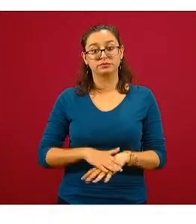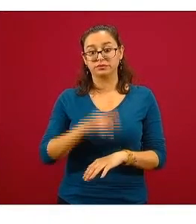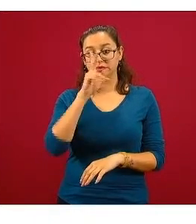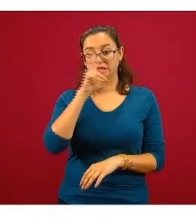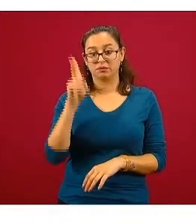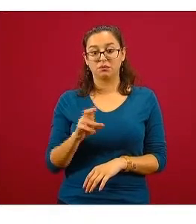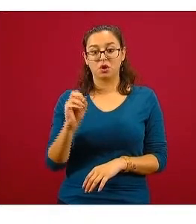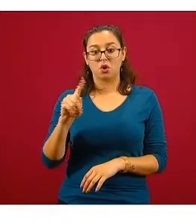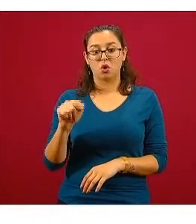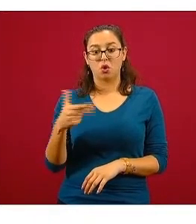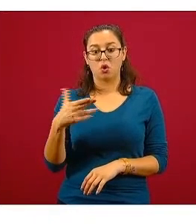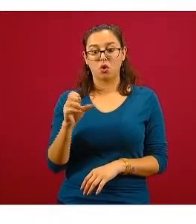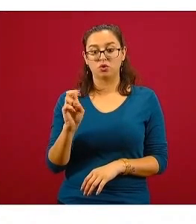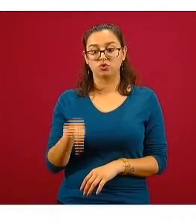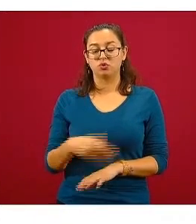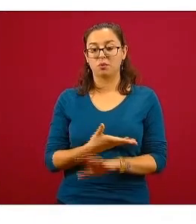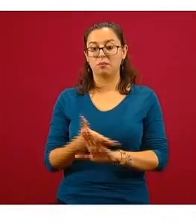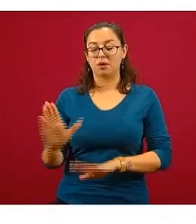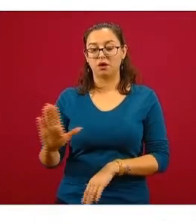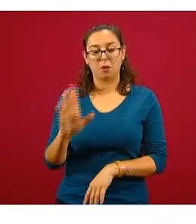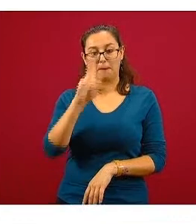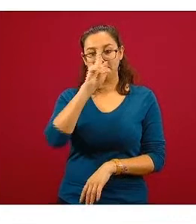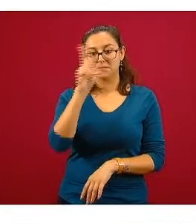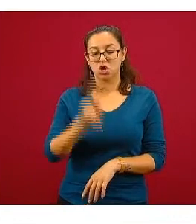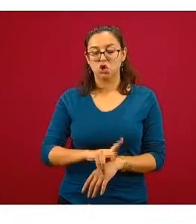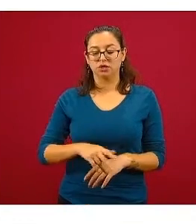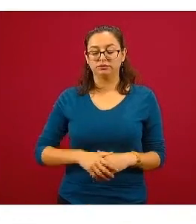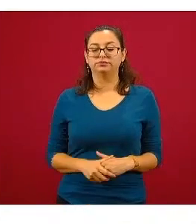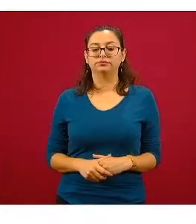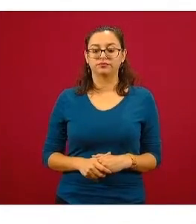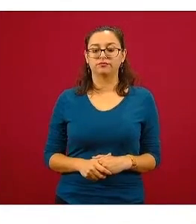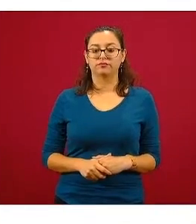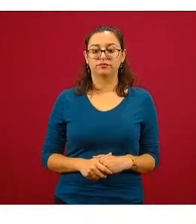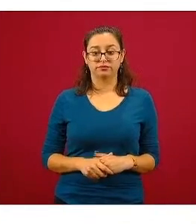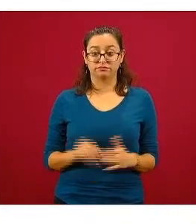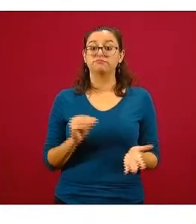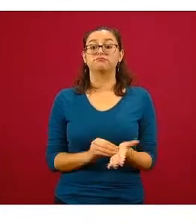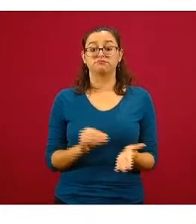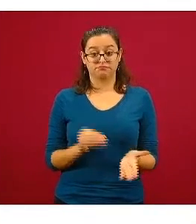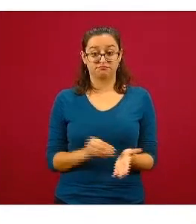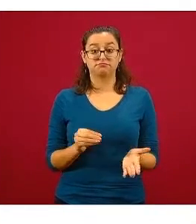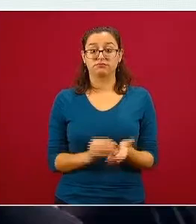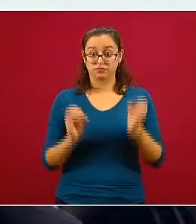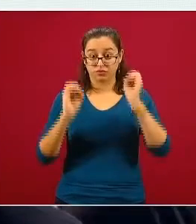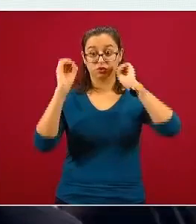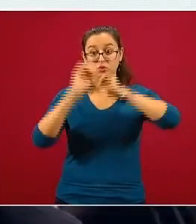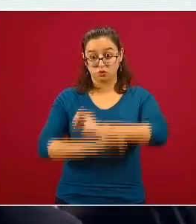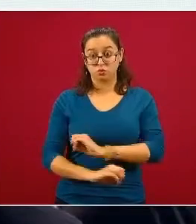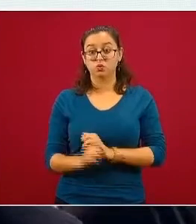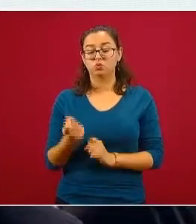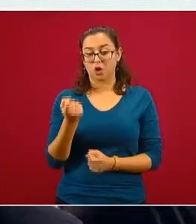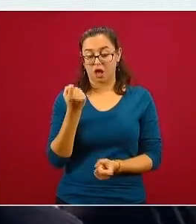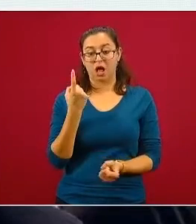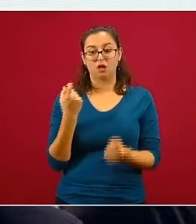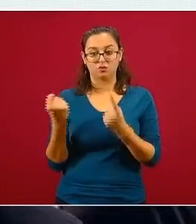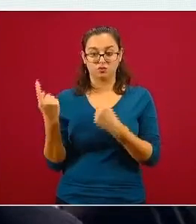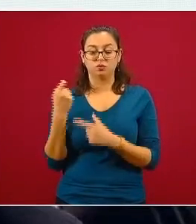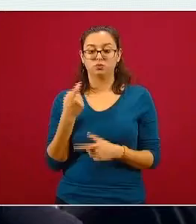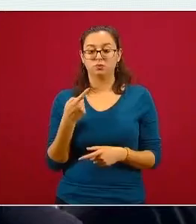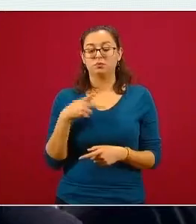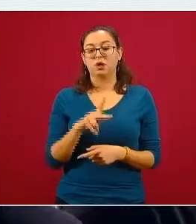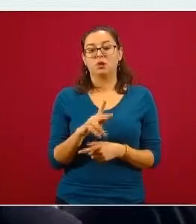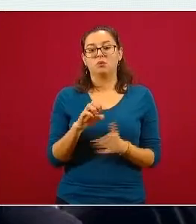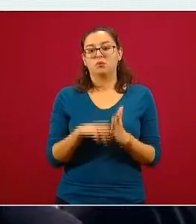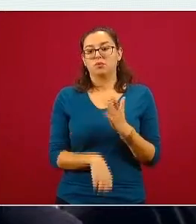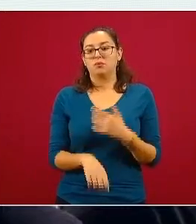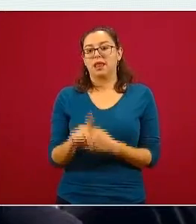mayor intensidad ya desde esa semana en adelante, muchos están todavía con esta intensidad importante, en la 31 bajan un poquito, pero vemos a